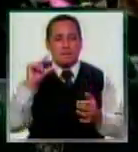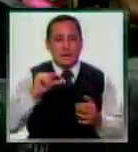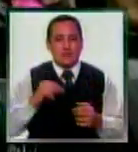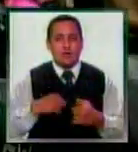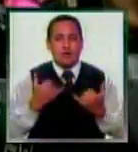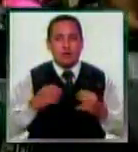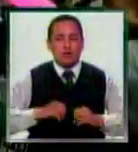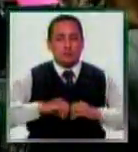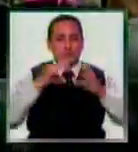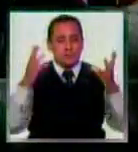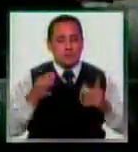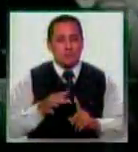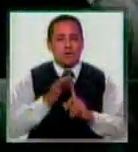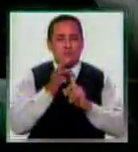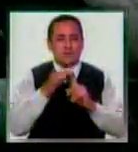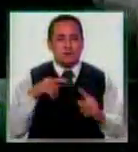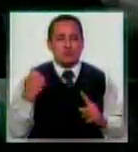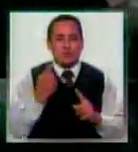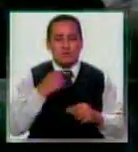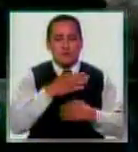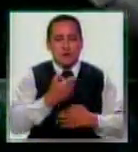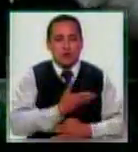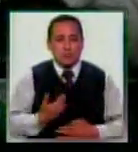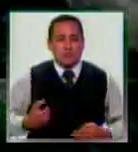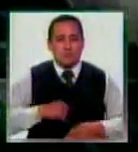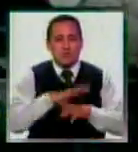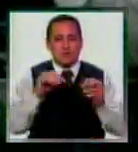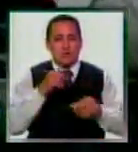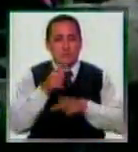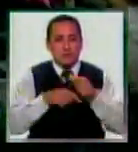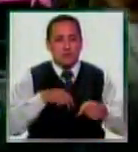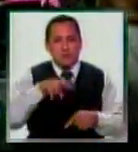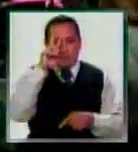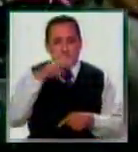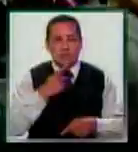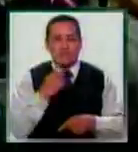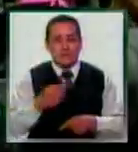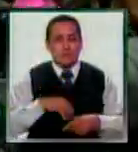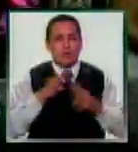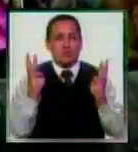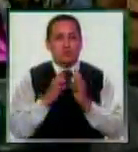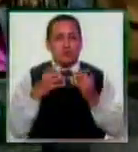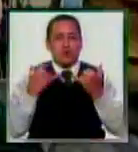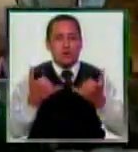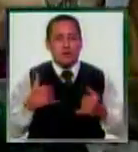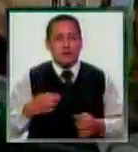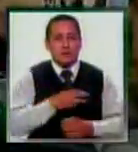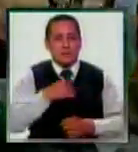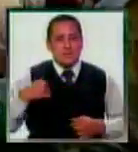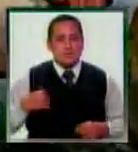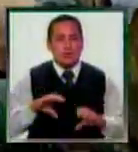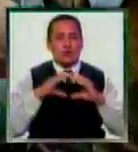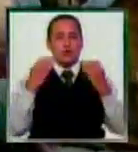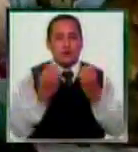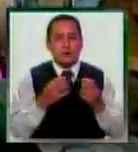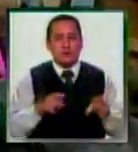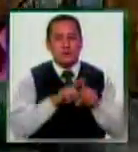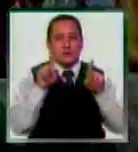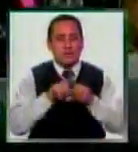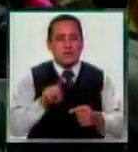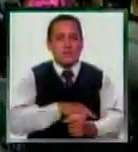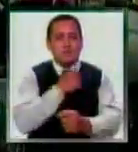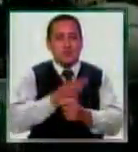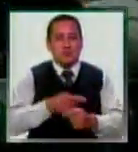Presidente, hoy es un día muy especial, no solamente para el gobierno, sino para todos los peruanos. Y estamos reunidos hoy el Ejecutivo, el Legislativo y también el